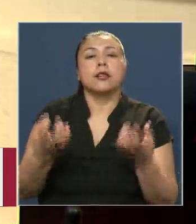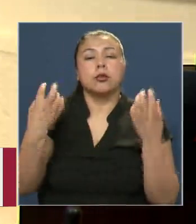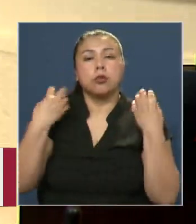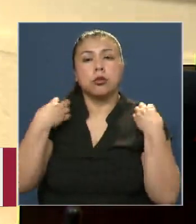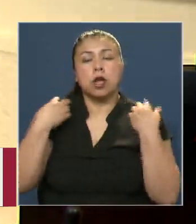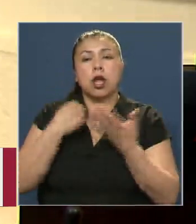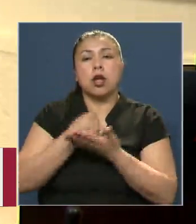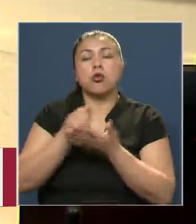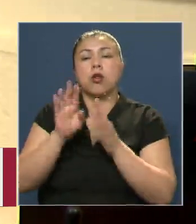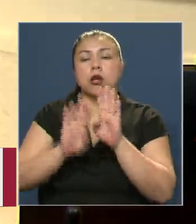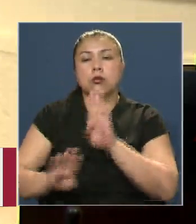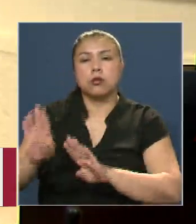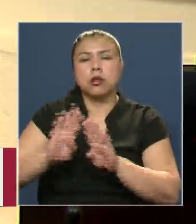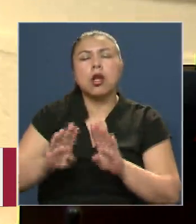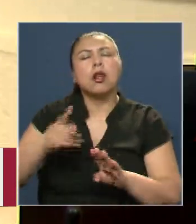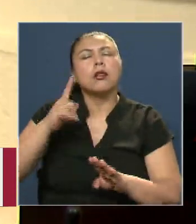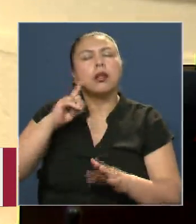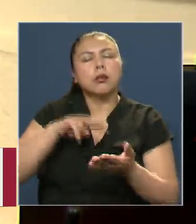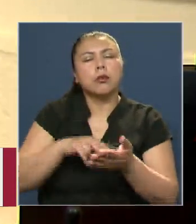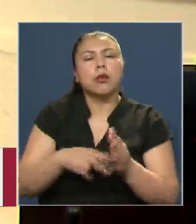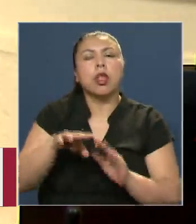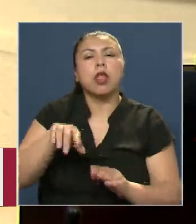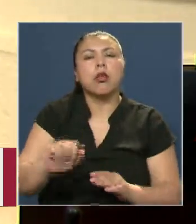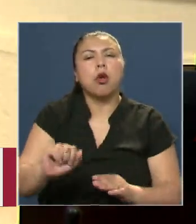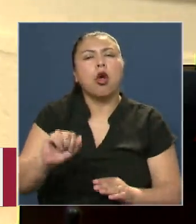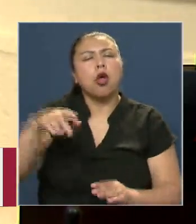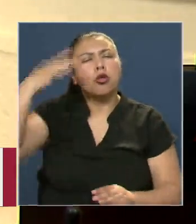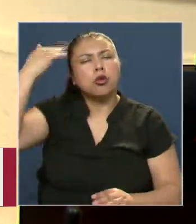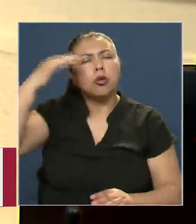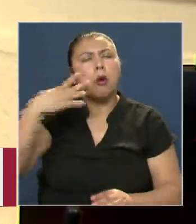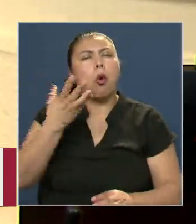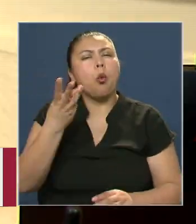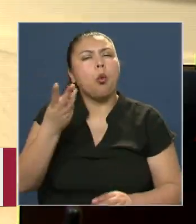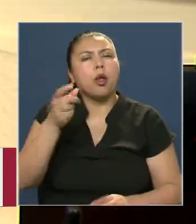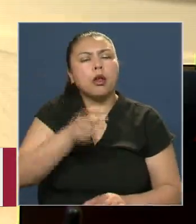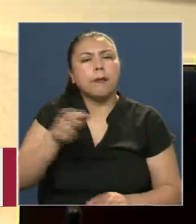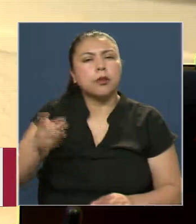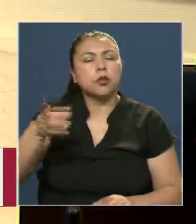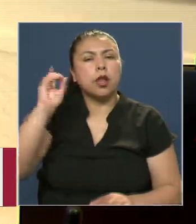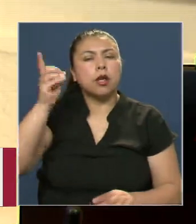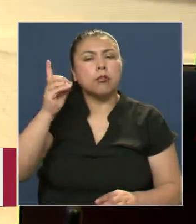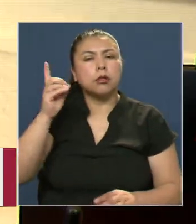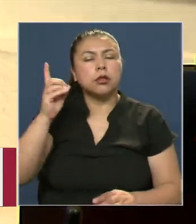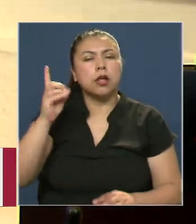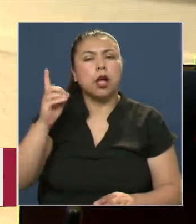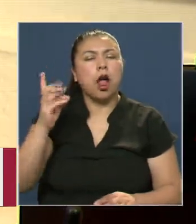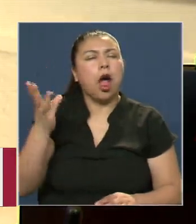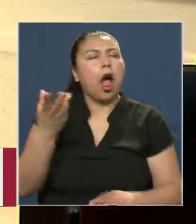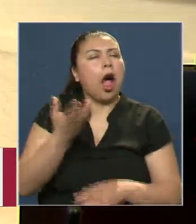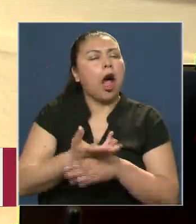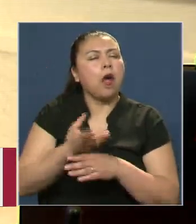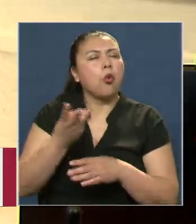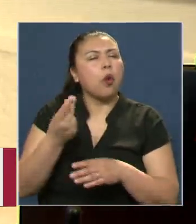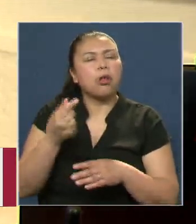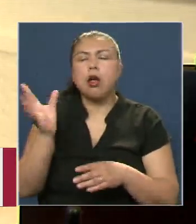tenemos un problema de diagnóstico, porque no sabemos cuántas son las personas que están en esta situación. No